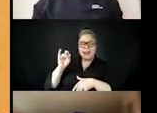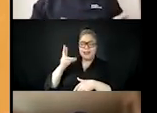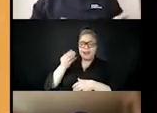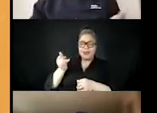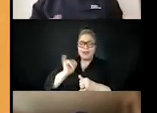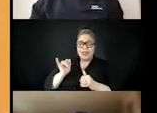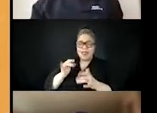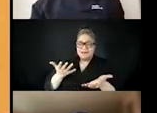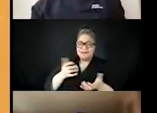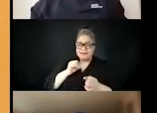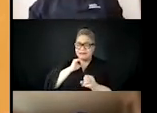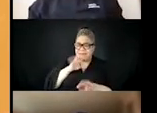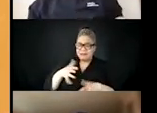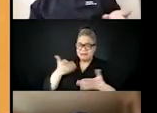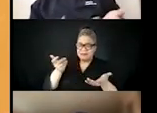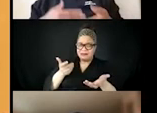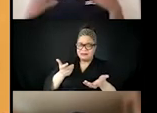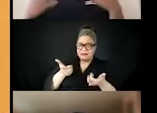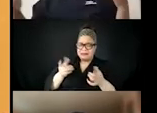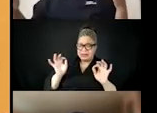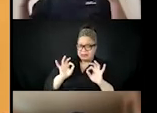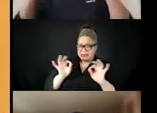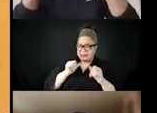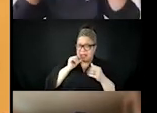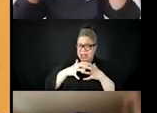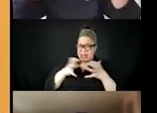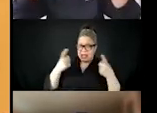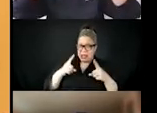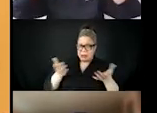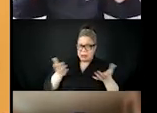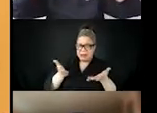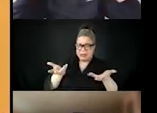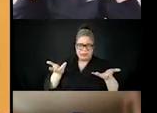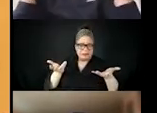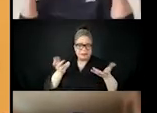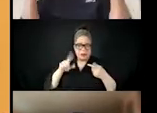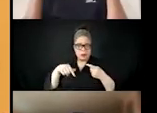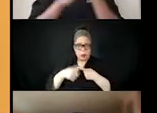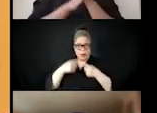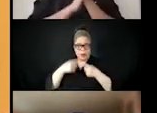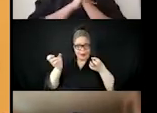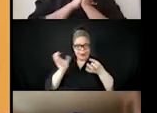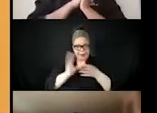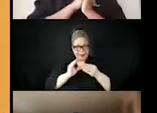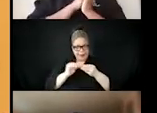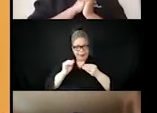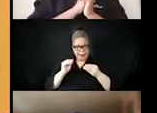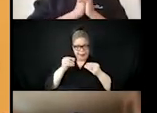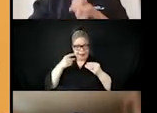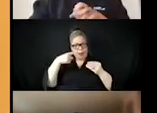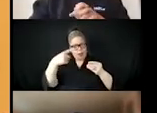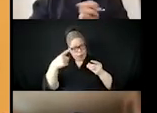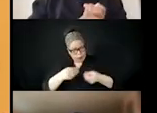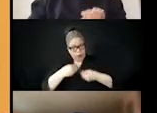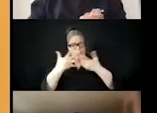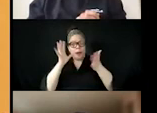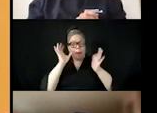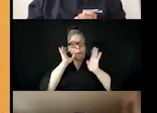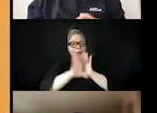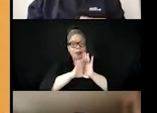le dijo nada está sufriendo mucho y es eso lo que dijo supuestamente